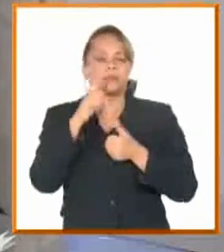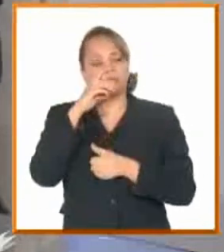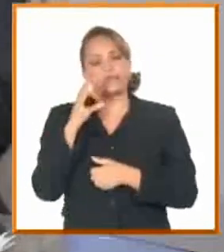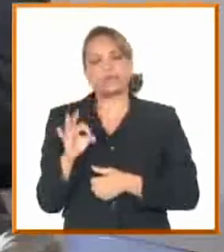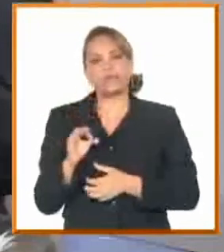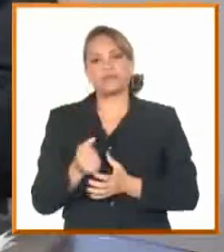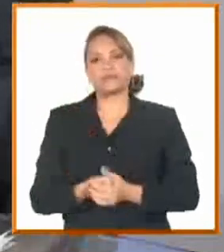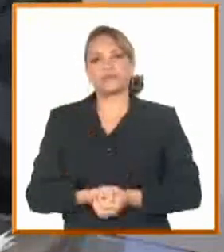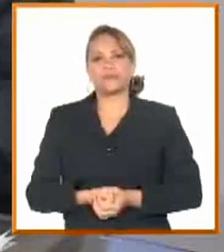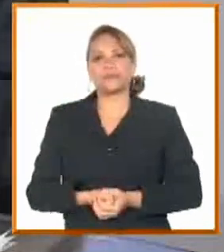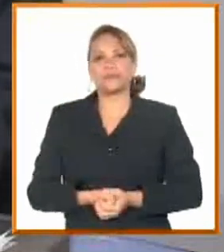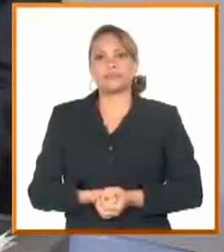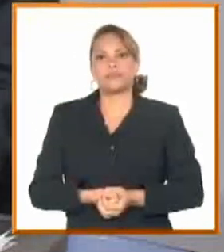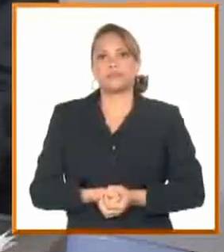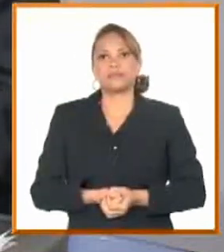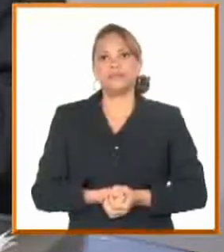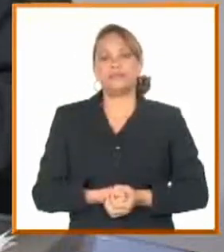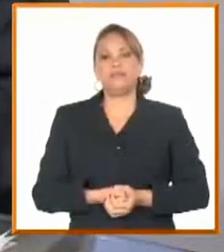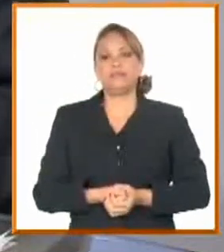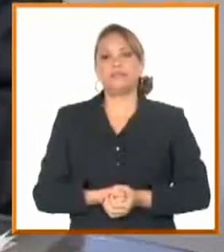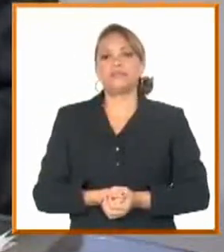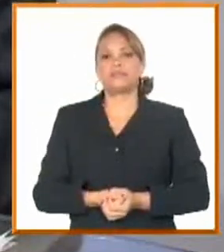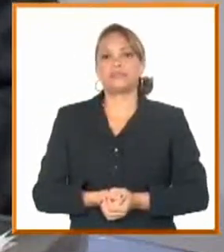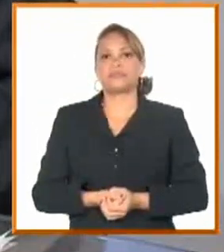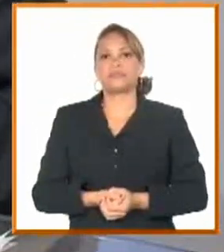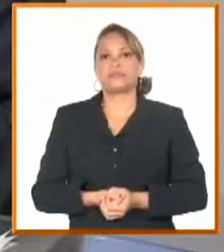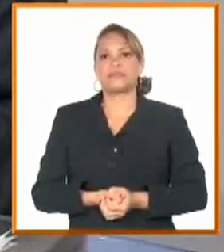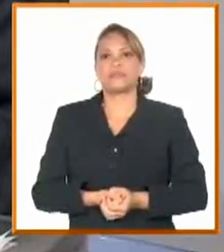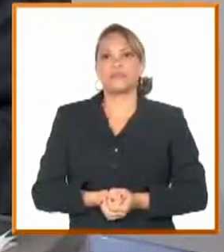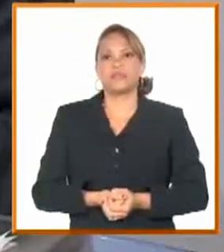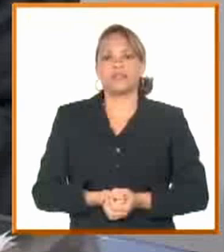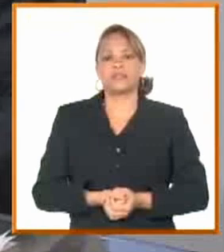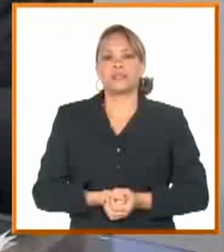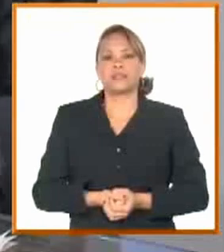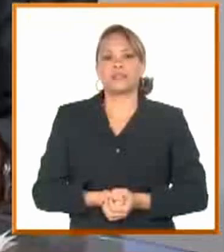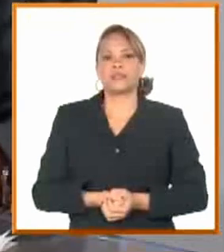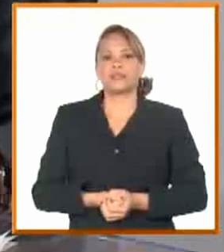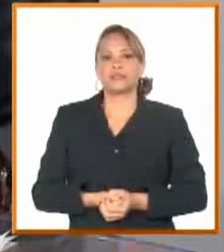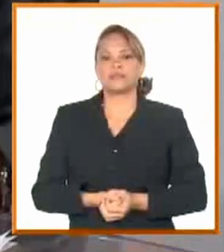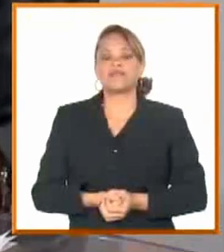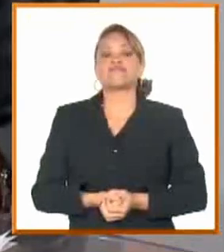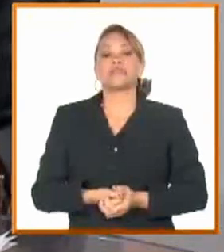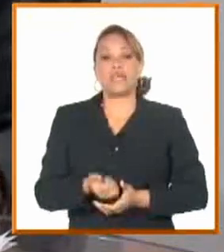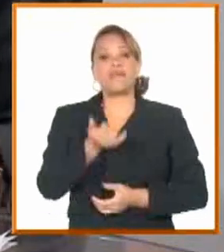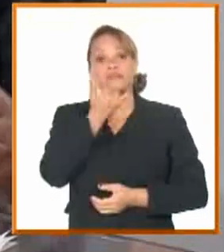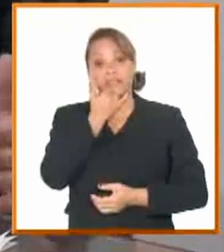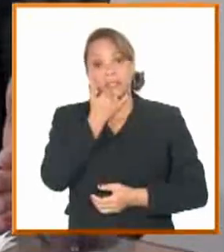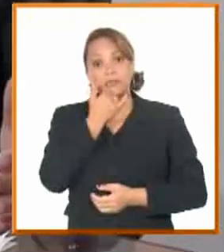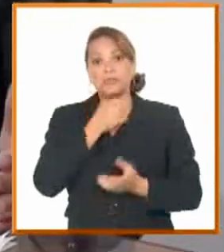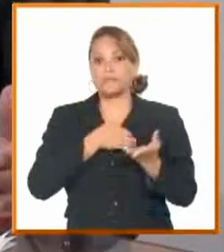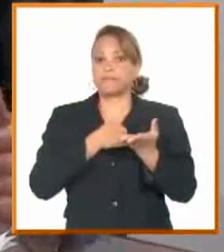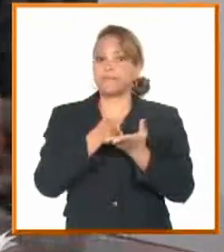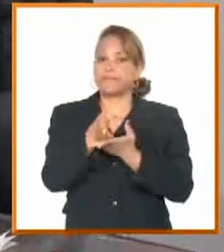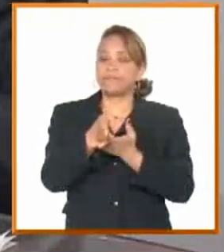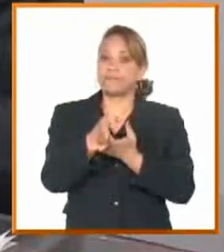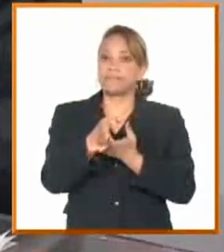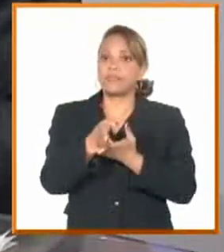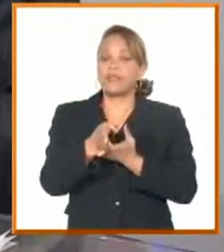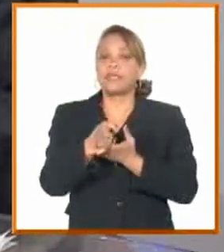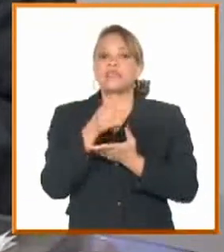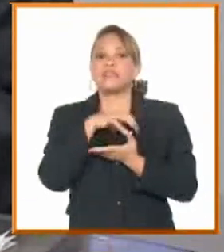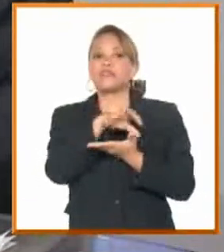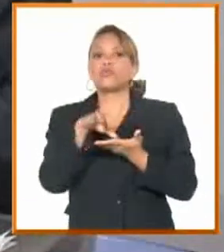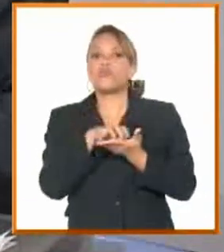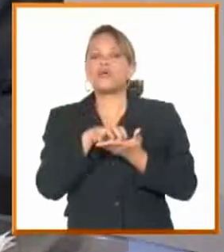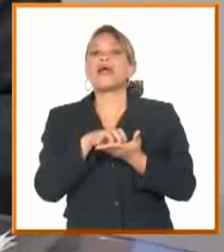Y vamos a poder solventar esta situación sin ningún tipo de afectación. No, no, no. Va a haber afectación, como explicó el ministro, en la generación, y